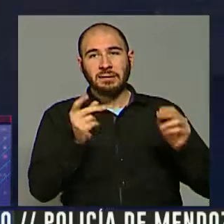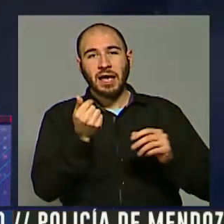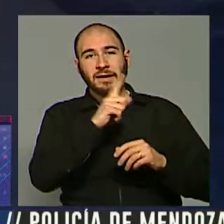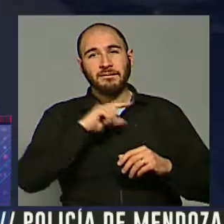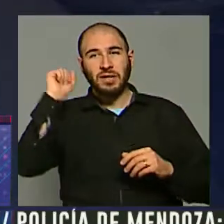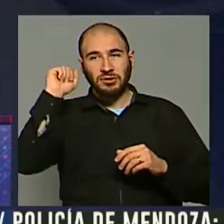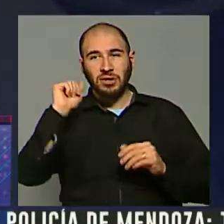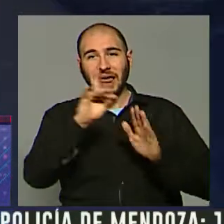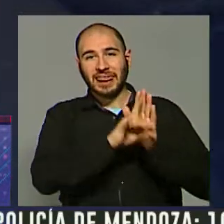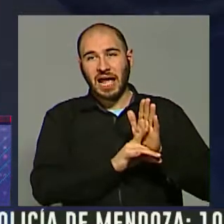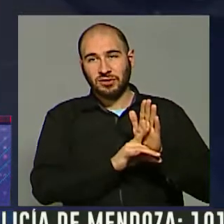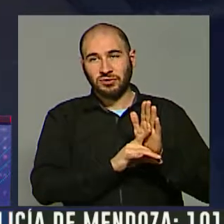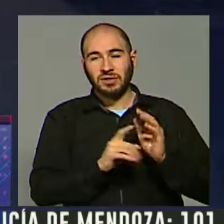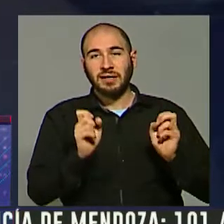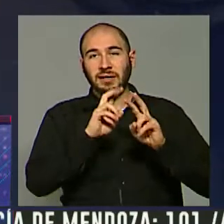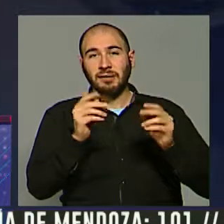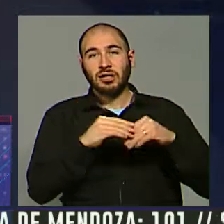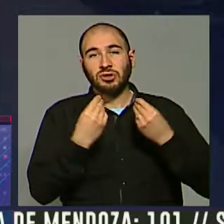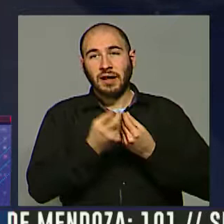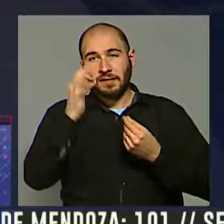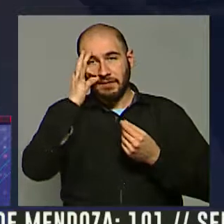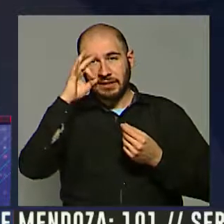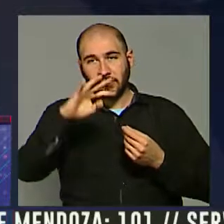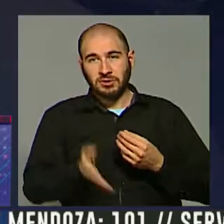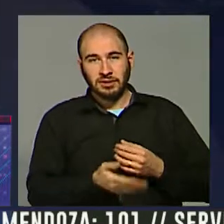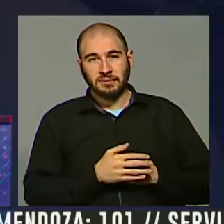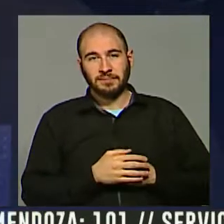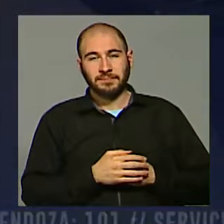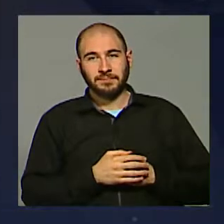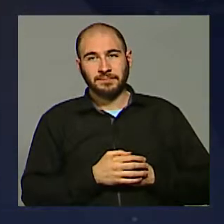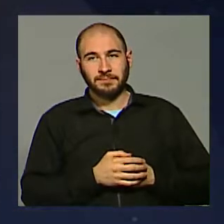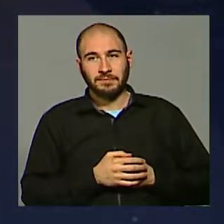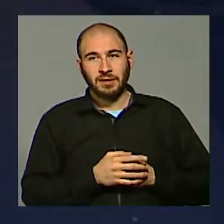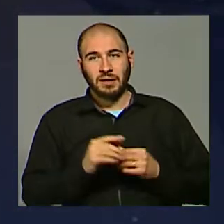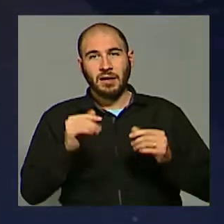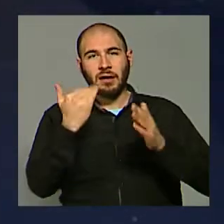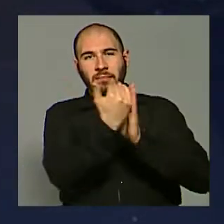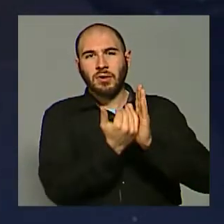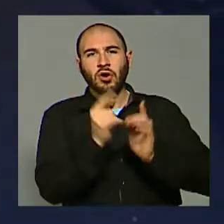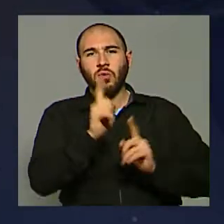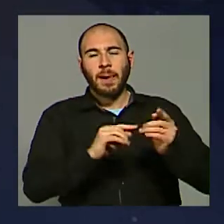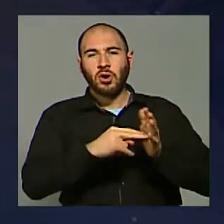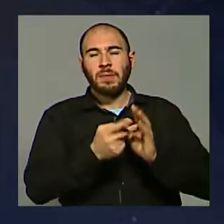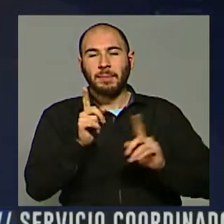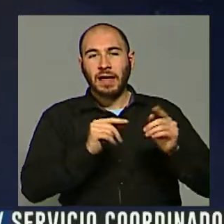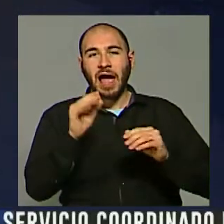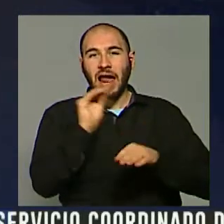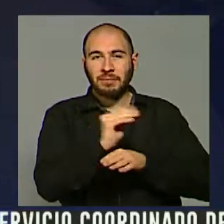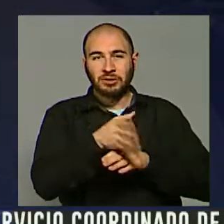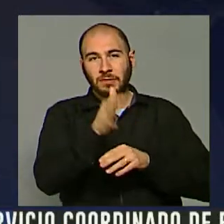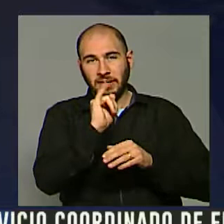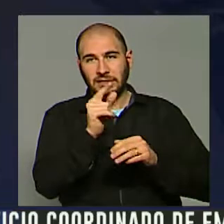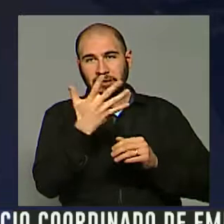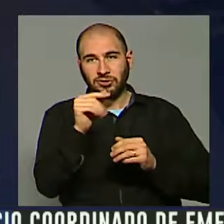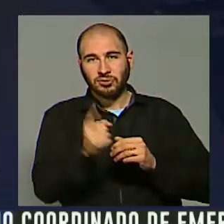inflación y los datos, que tienen que ver con una acumulada del 20%, ¿sí? Los rubros más afectados en junio tienen que ver con alimentos y bebidas,